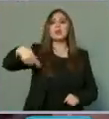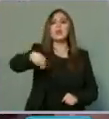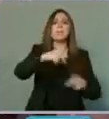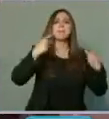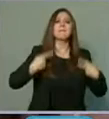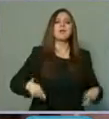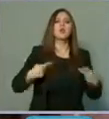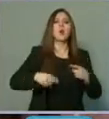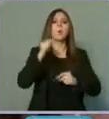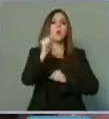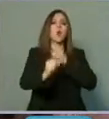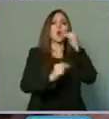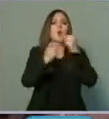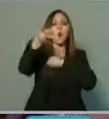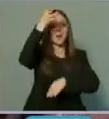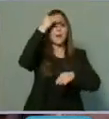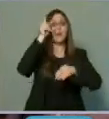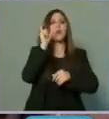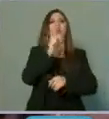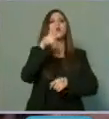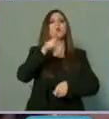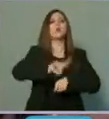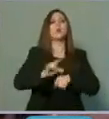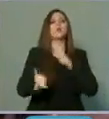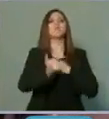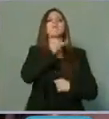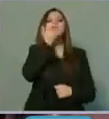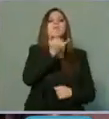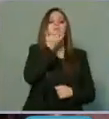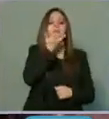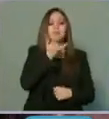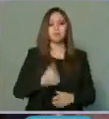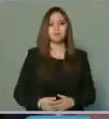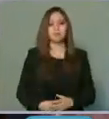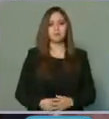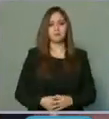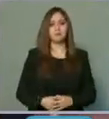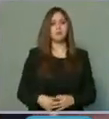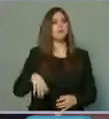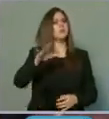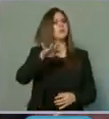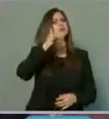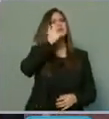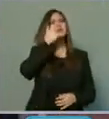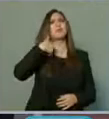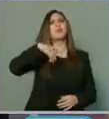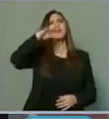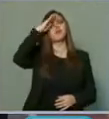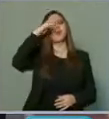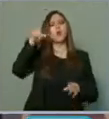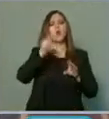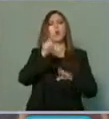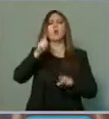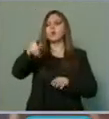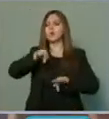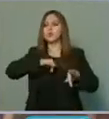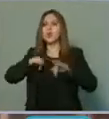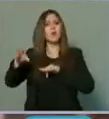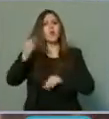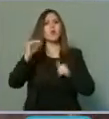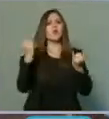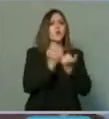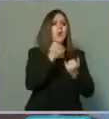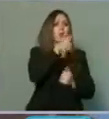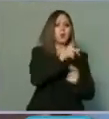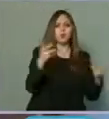sus propios errores. Oye, Ricardo, fíjate que este tema me resulta no solamente como en el sentido laboral, sino también en la cuestión personal. Muchas veces en